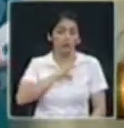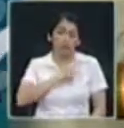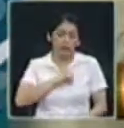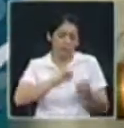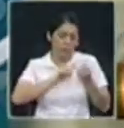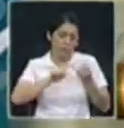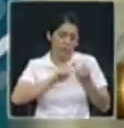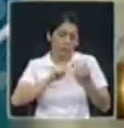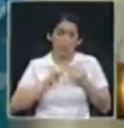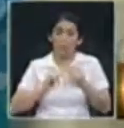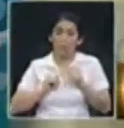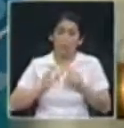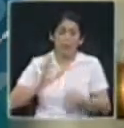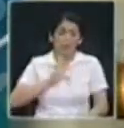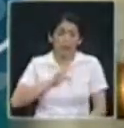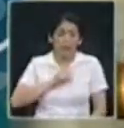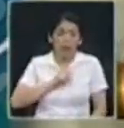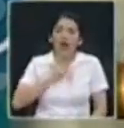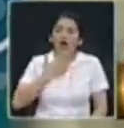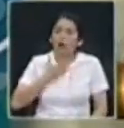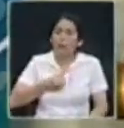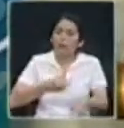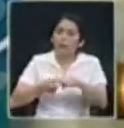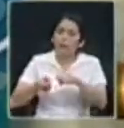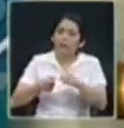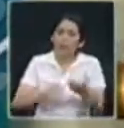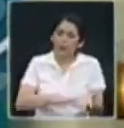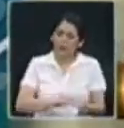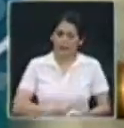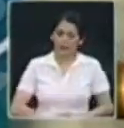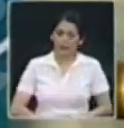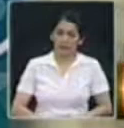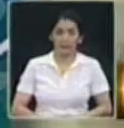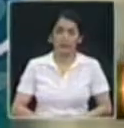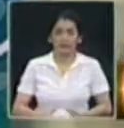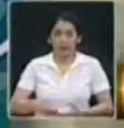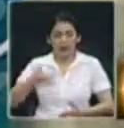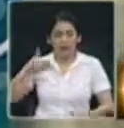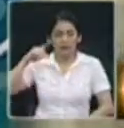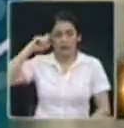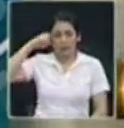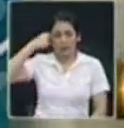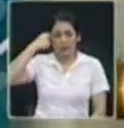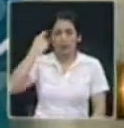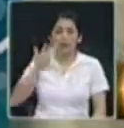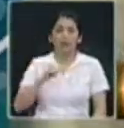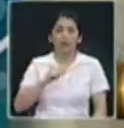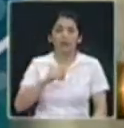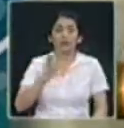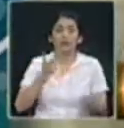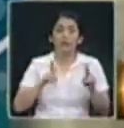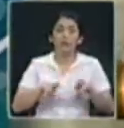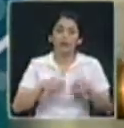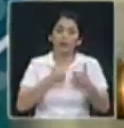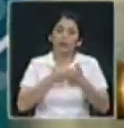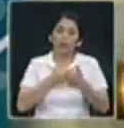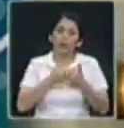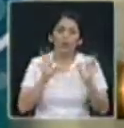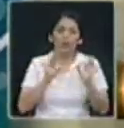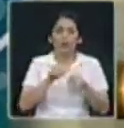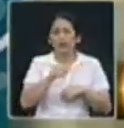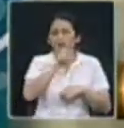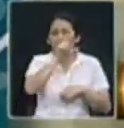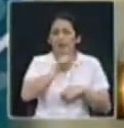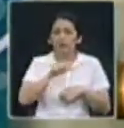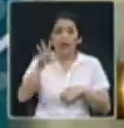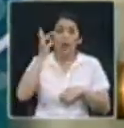que incluso ya atrás debió aquella persona haber sido víctima de violencia psicológica, de violencia física,